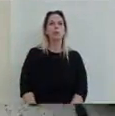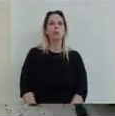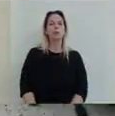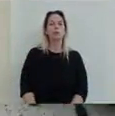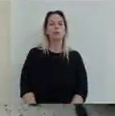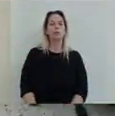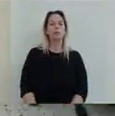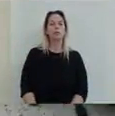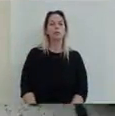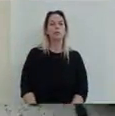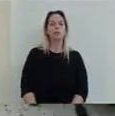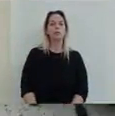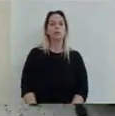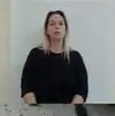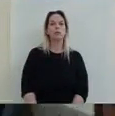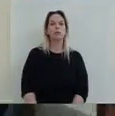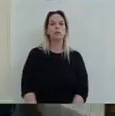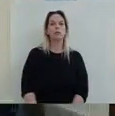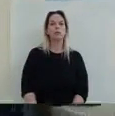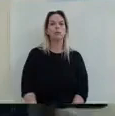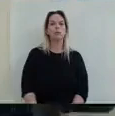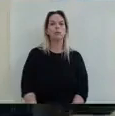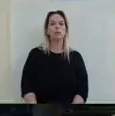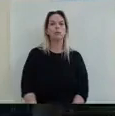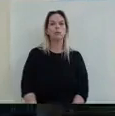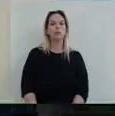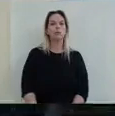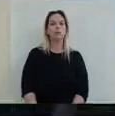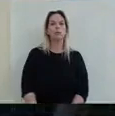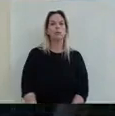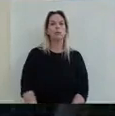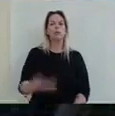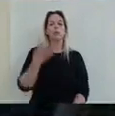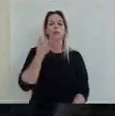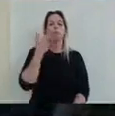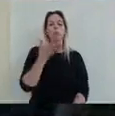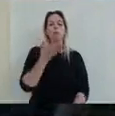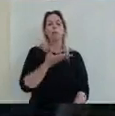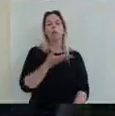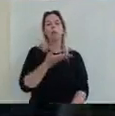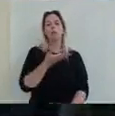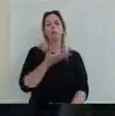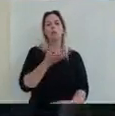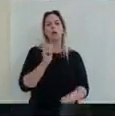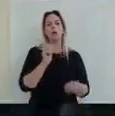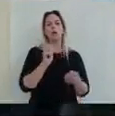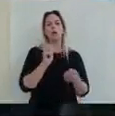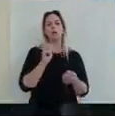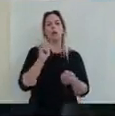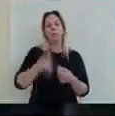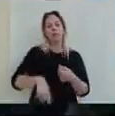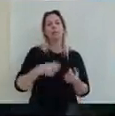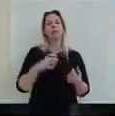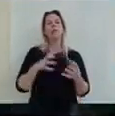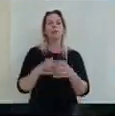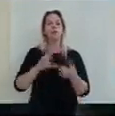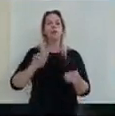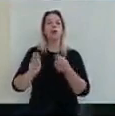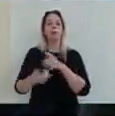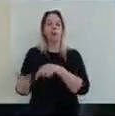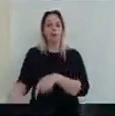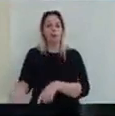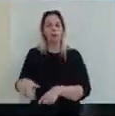presidente. Yo también acompaño la moción de que pase a legislación, pero aparte no hay otra posibilidad